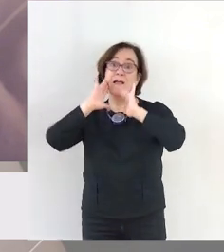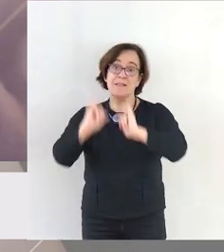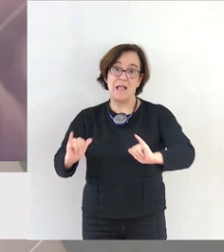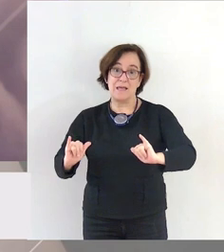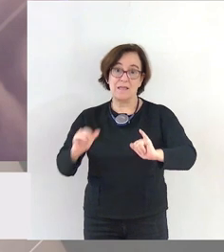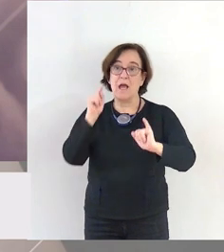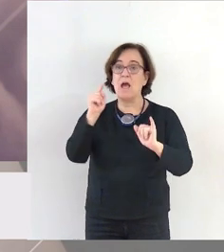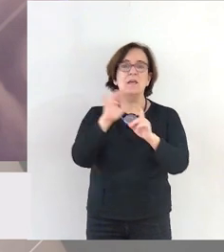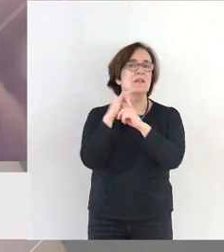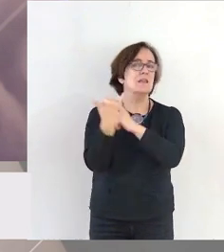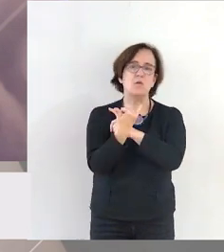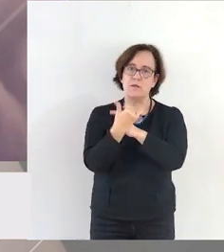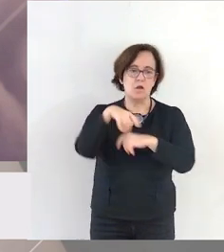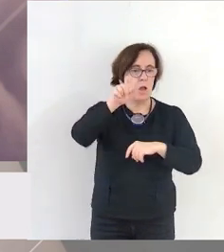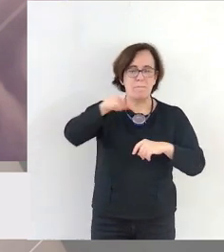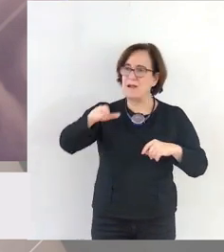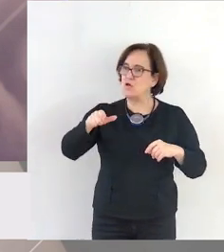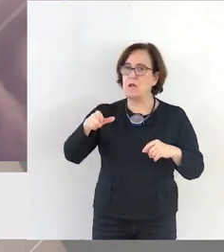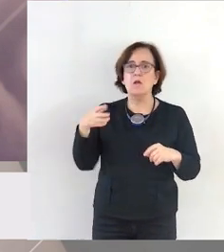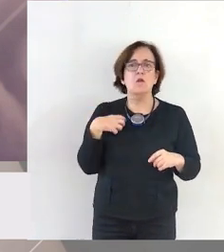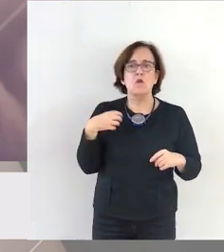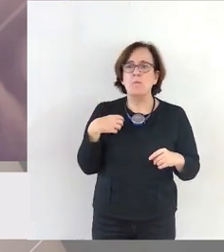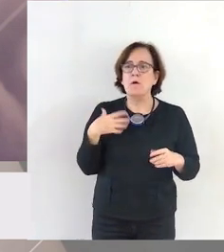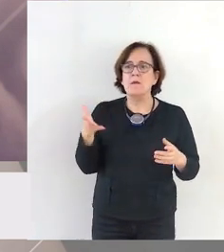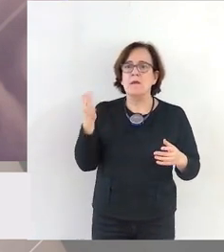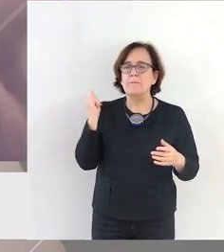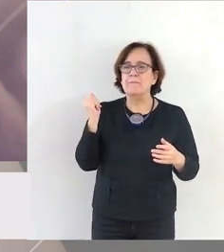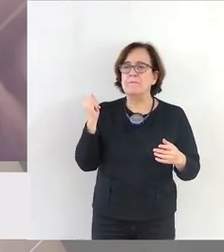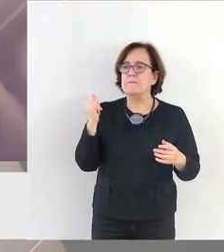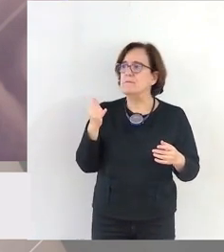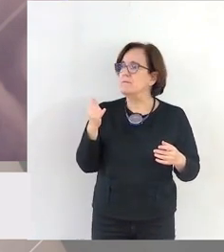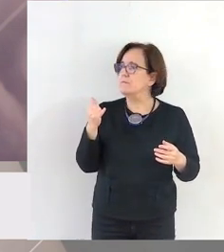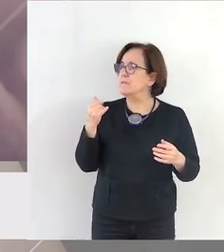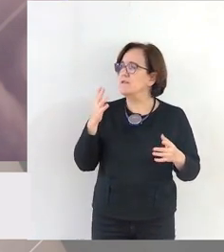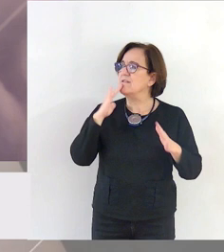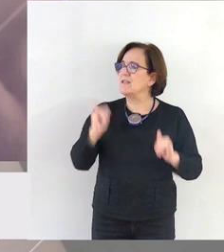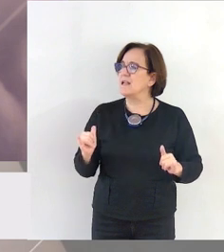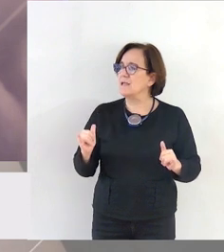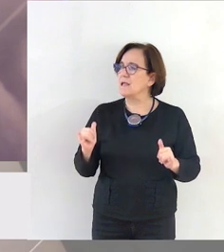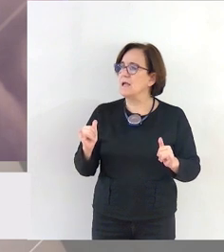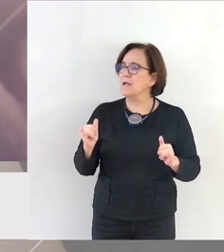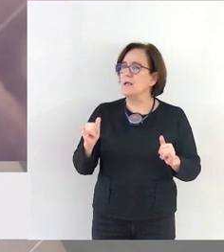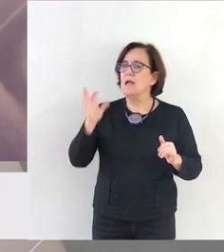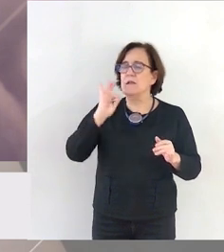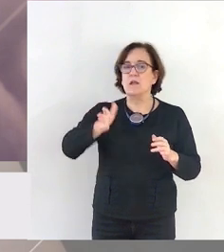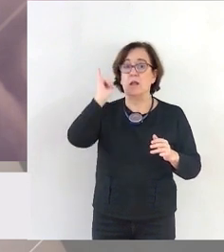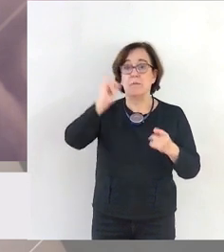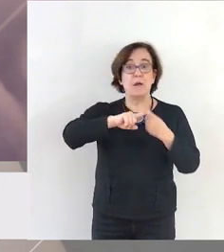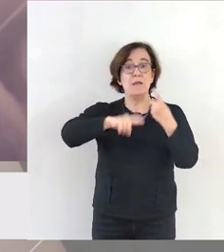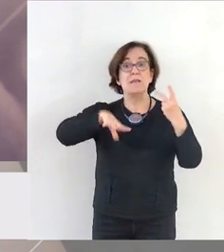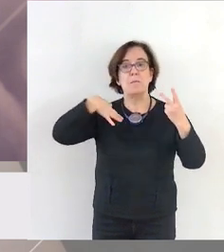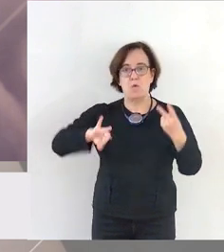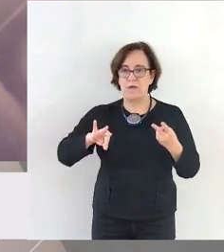es aquella situación en que las personas no pueden disponer de la de energía que que subsiste entonces se